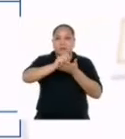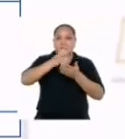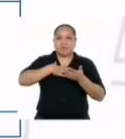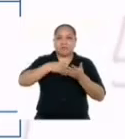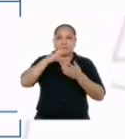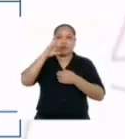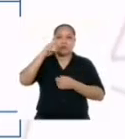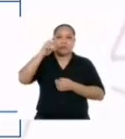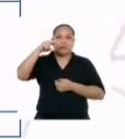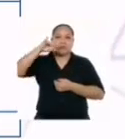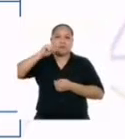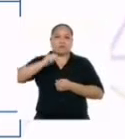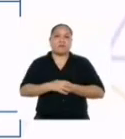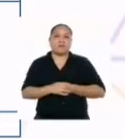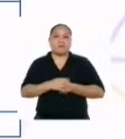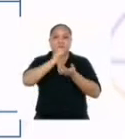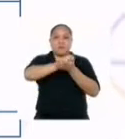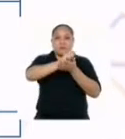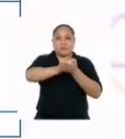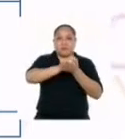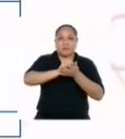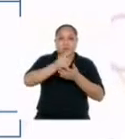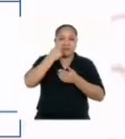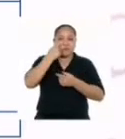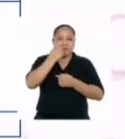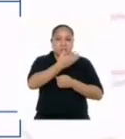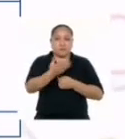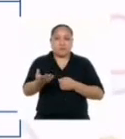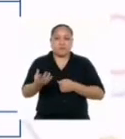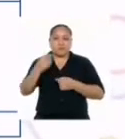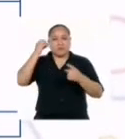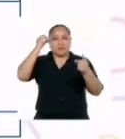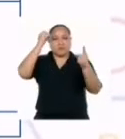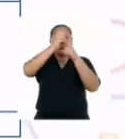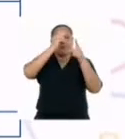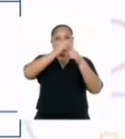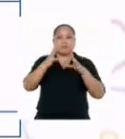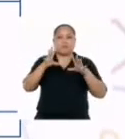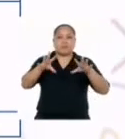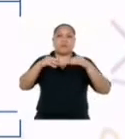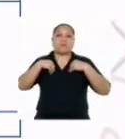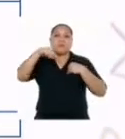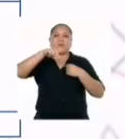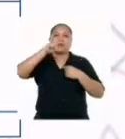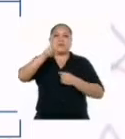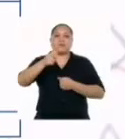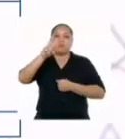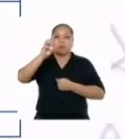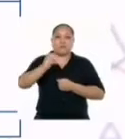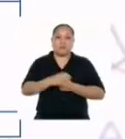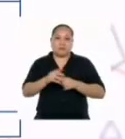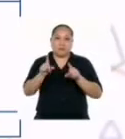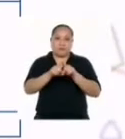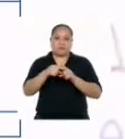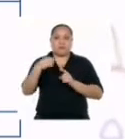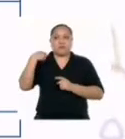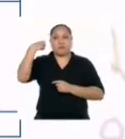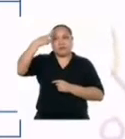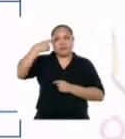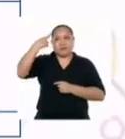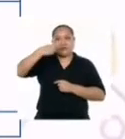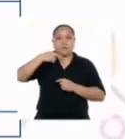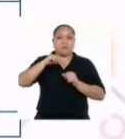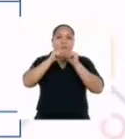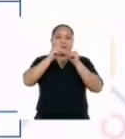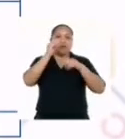mi crónica? La escribiré para dar a conocer los desafíos que hemos asumido en este 2020, así como mis reflexiones para